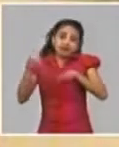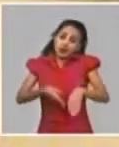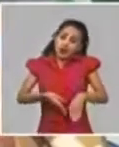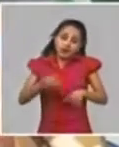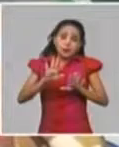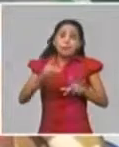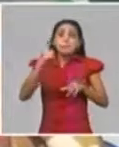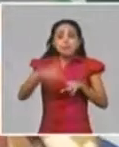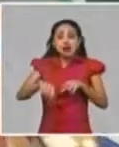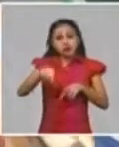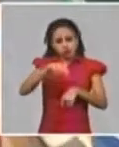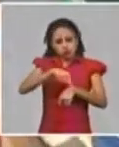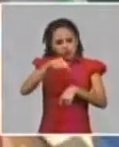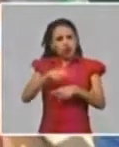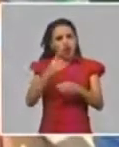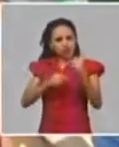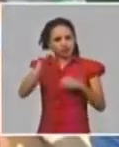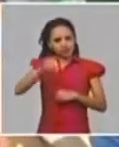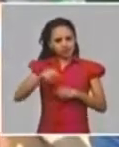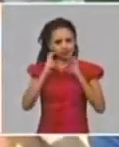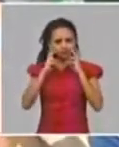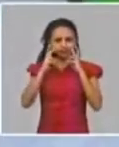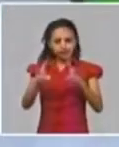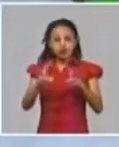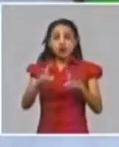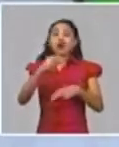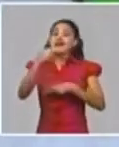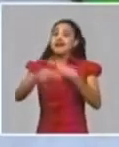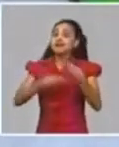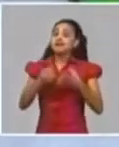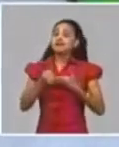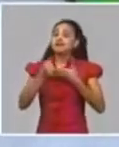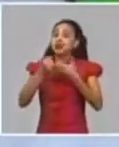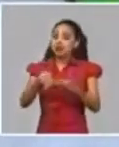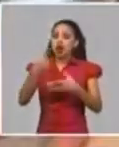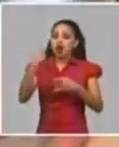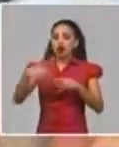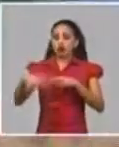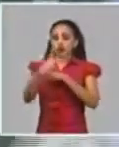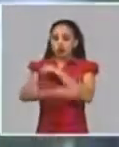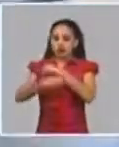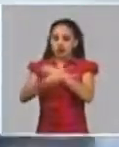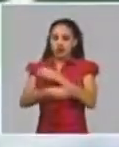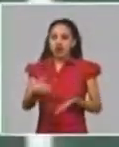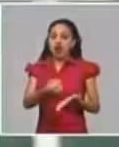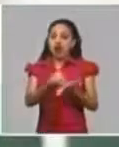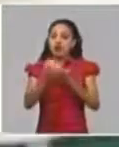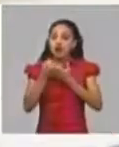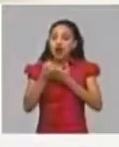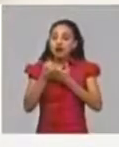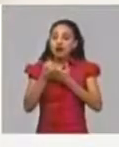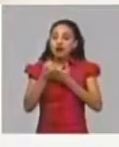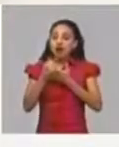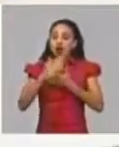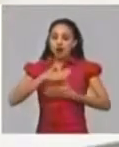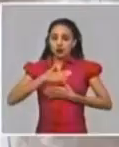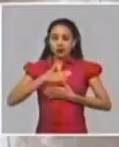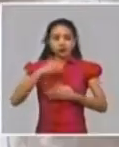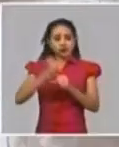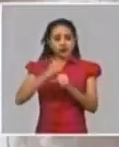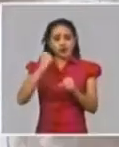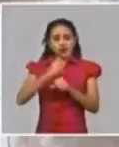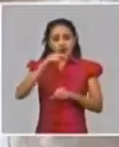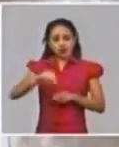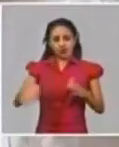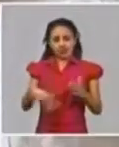su rol histórico, hicieron estas misiones que nos legaron lo que estamos haciendo hoy en día. Eso que dice este de la esclavitud,